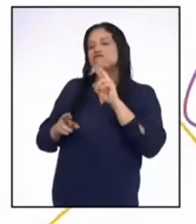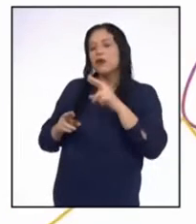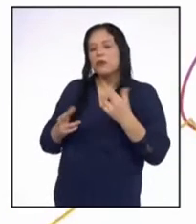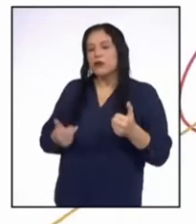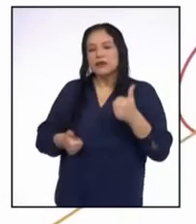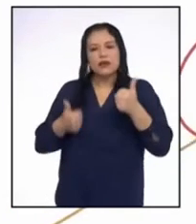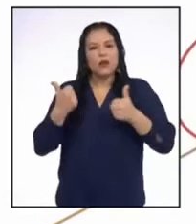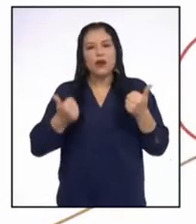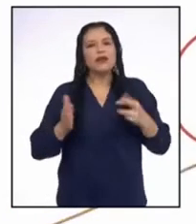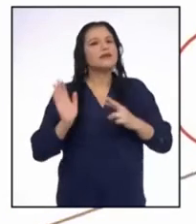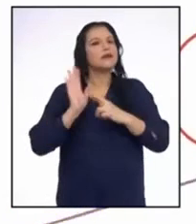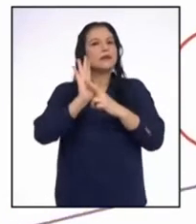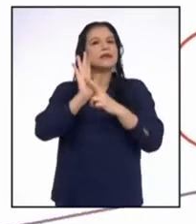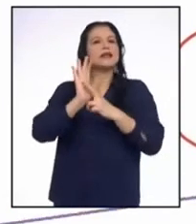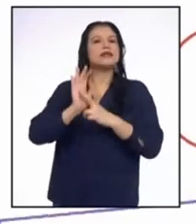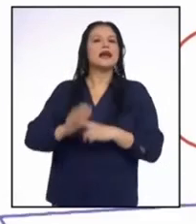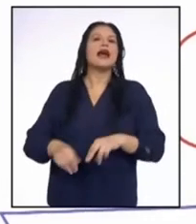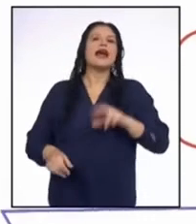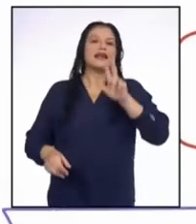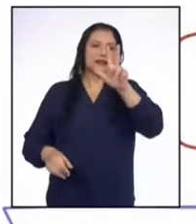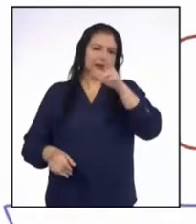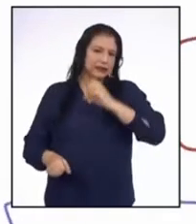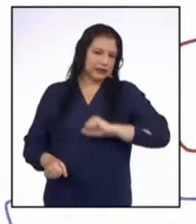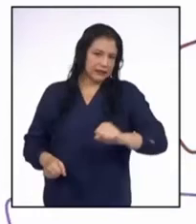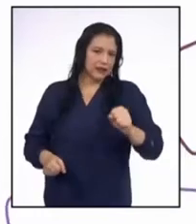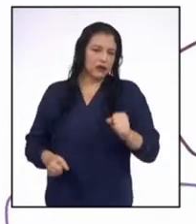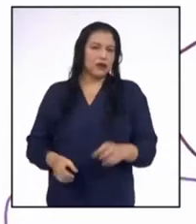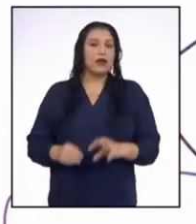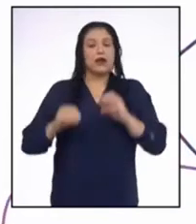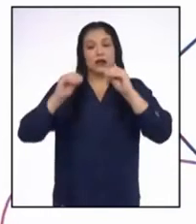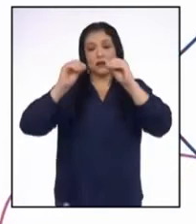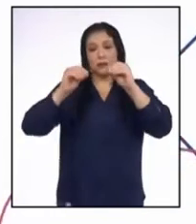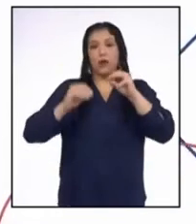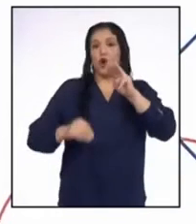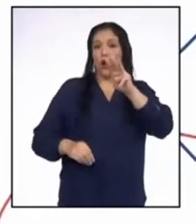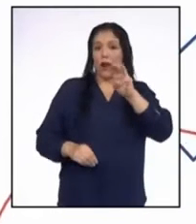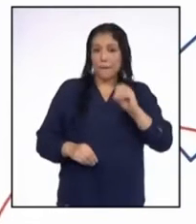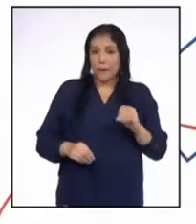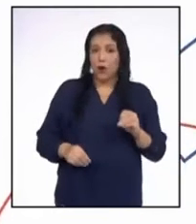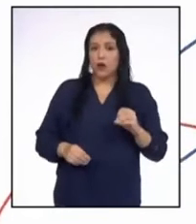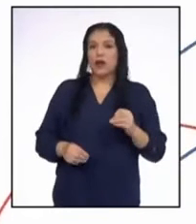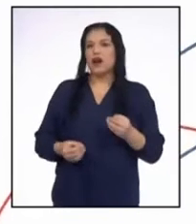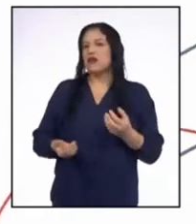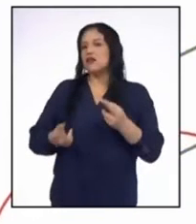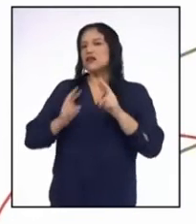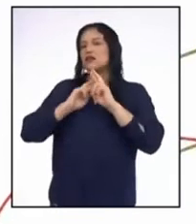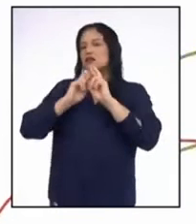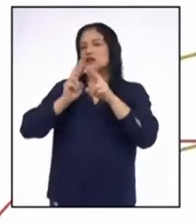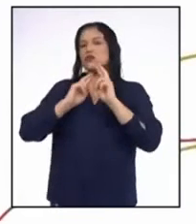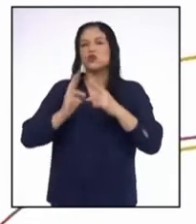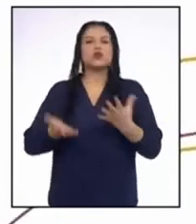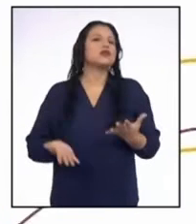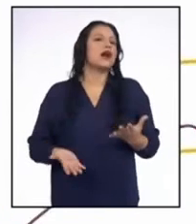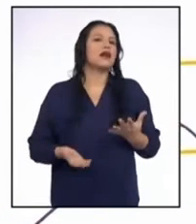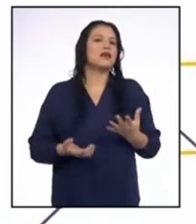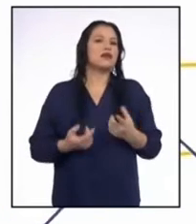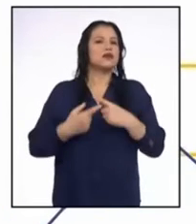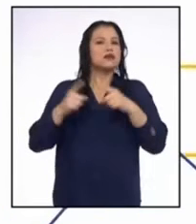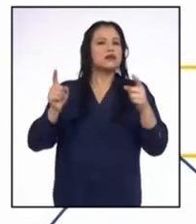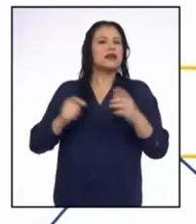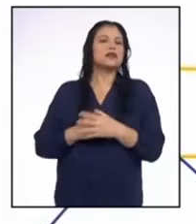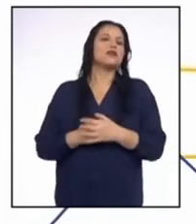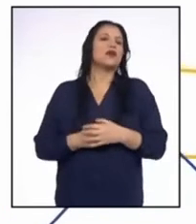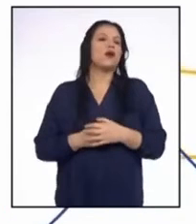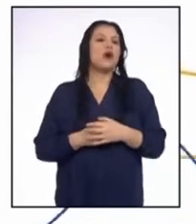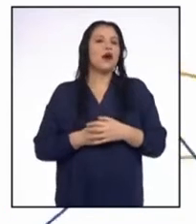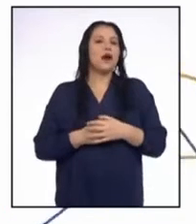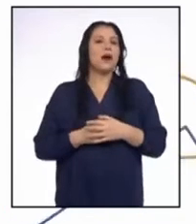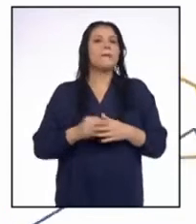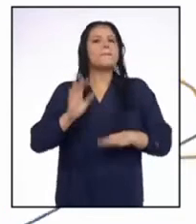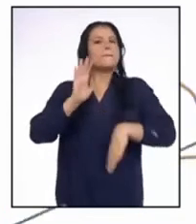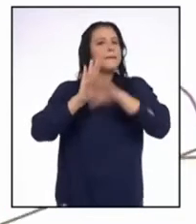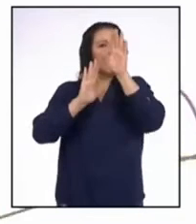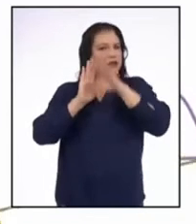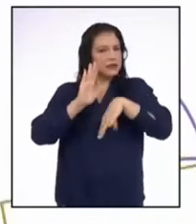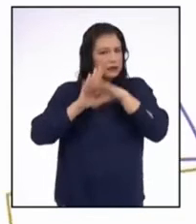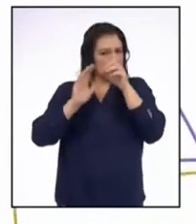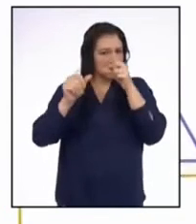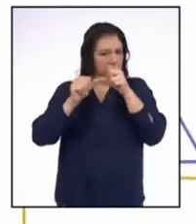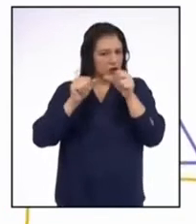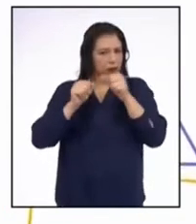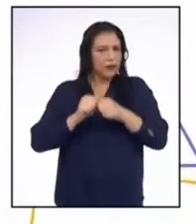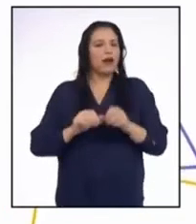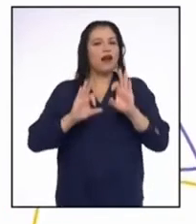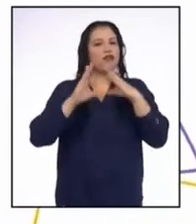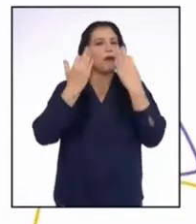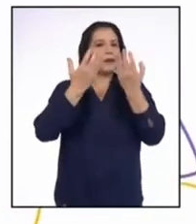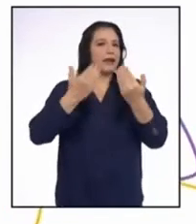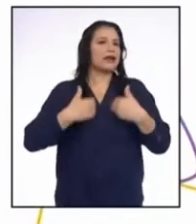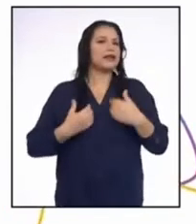dato representativo es 3 hijos. Y si aplico la moda, obtengo un dato bimodal, siendo los de mayor frecuencia las